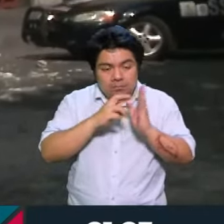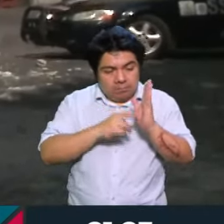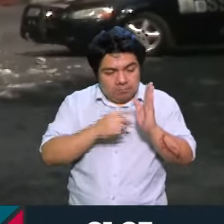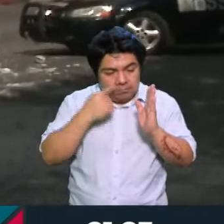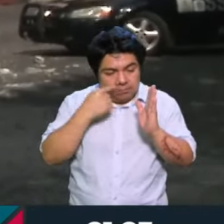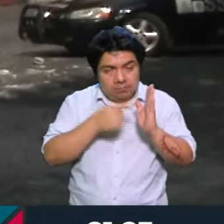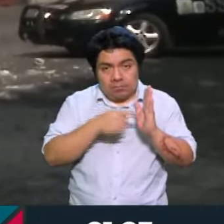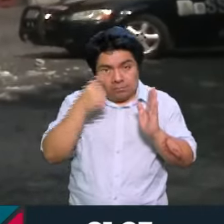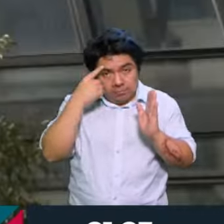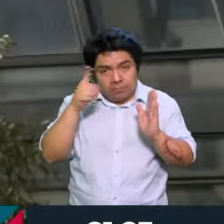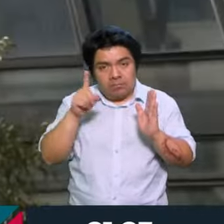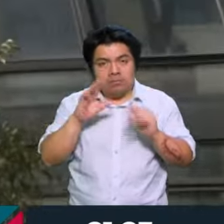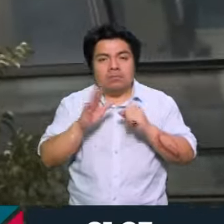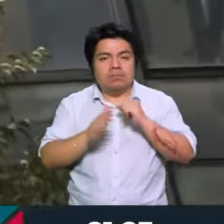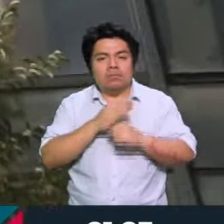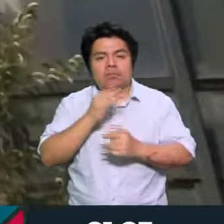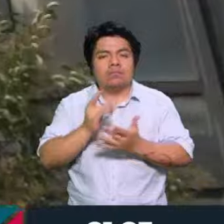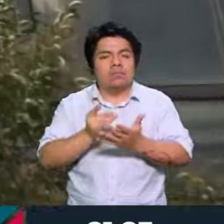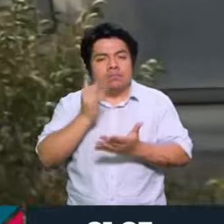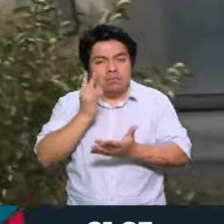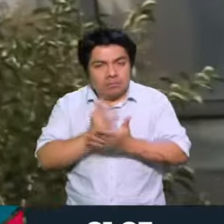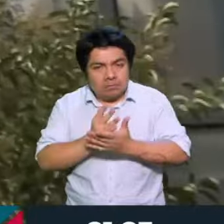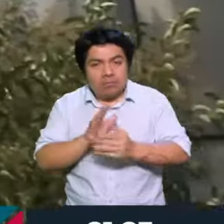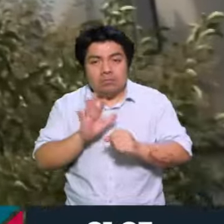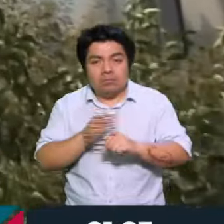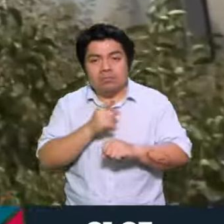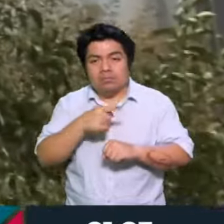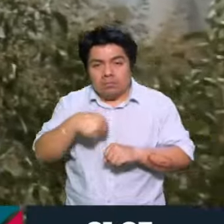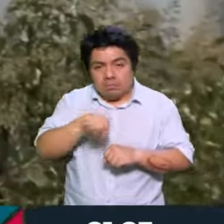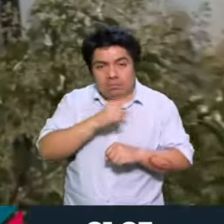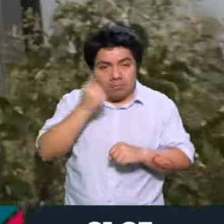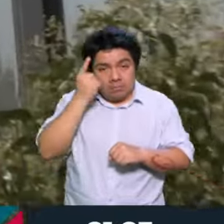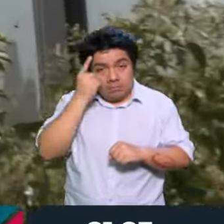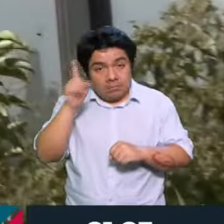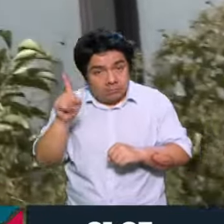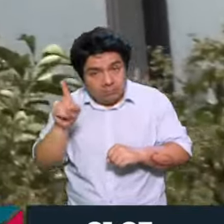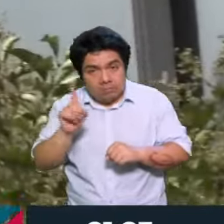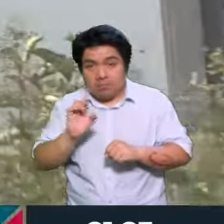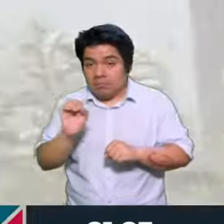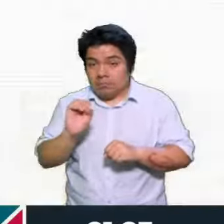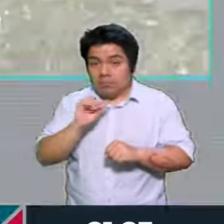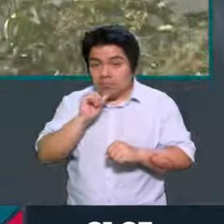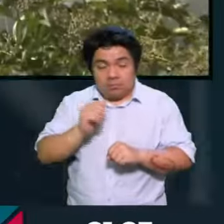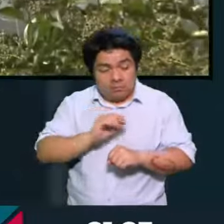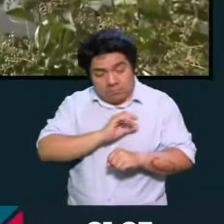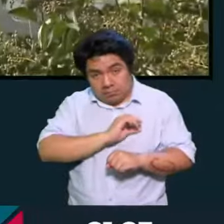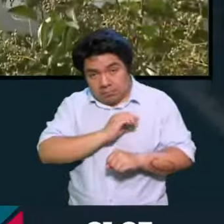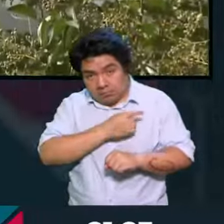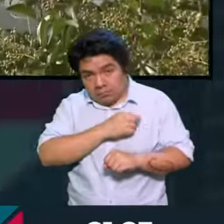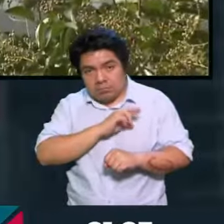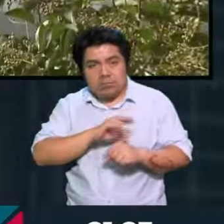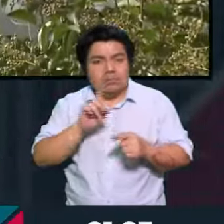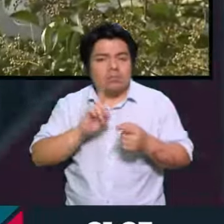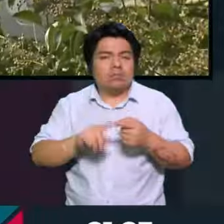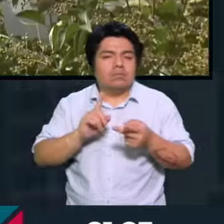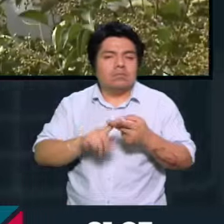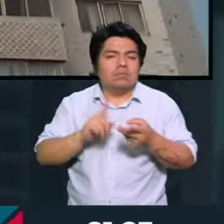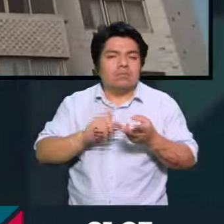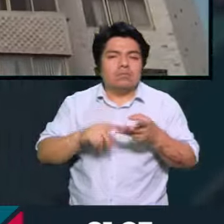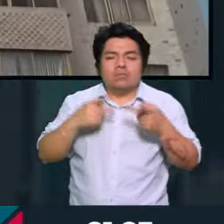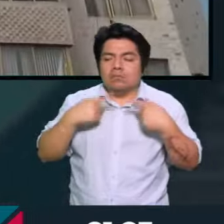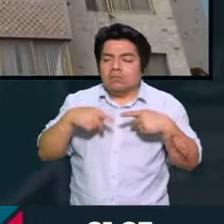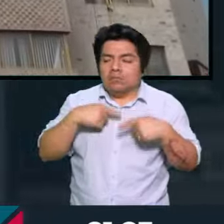porque solamente estaba destinada para los propietarios y no para los poseedores legítimos o aquellas personas que tuvieran algún